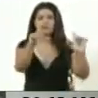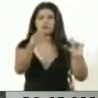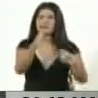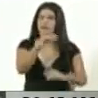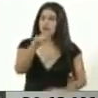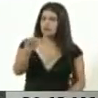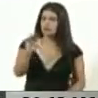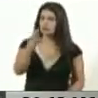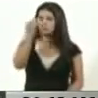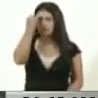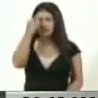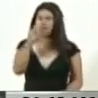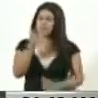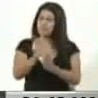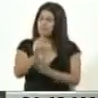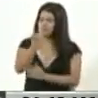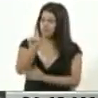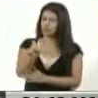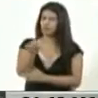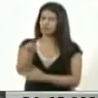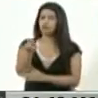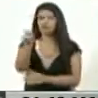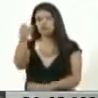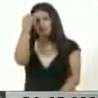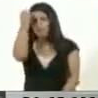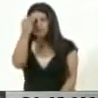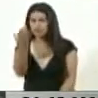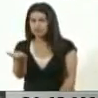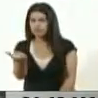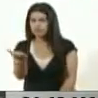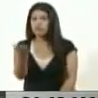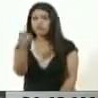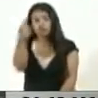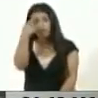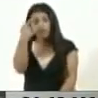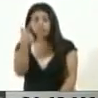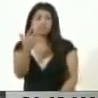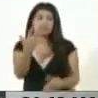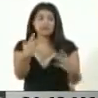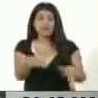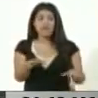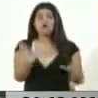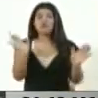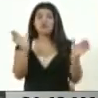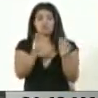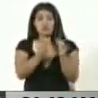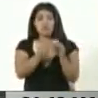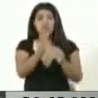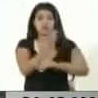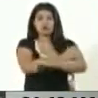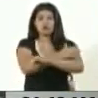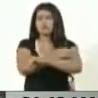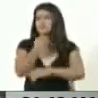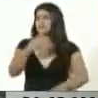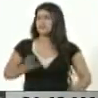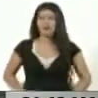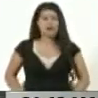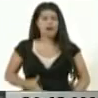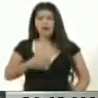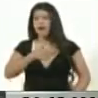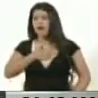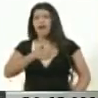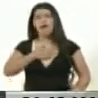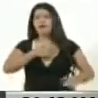ese planteamiento que han hecho algunos sectores de la derecha venezolana que hablan de censura, en este caso de CNN